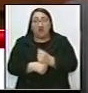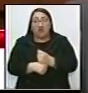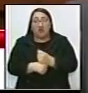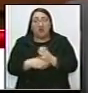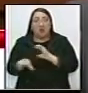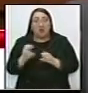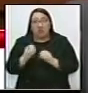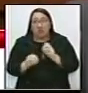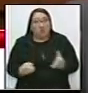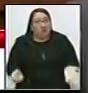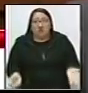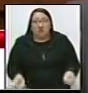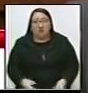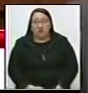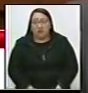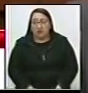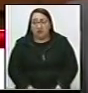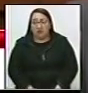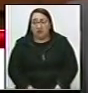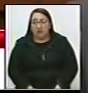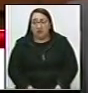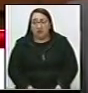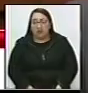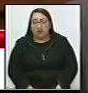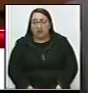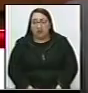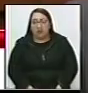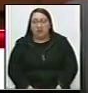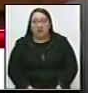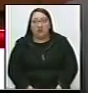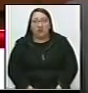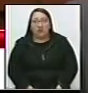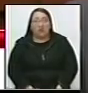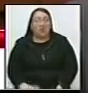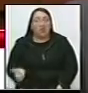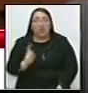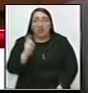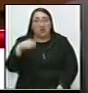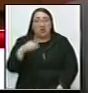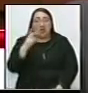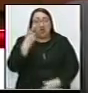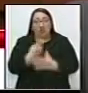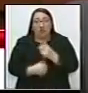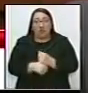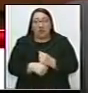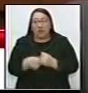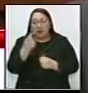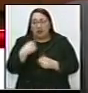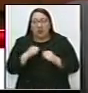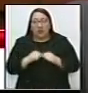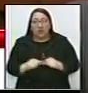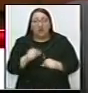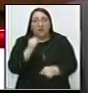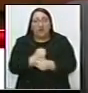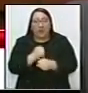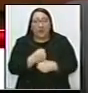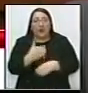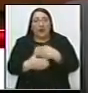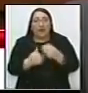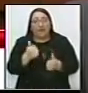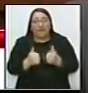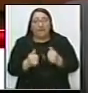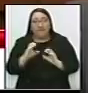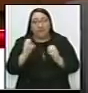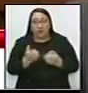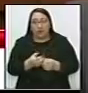esa modificación. Y por lo tanto no necesitamos de la cuestión de la confianza para continuar con el proceso en el cual